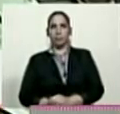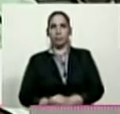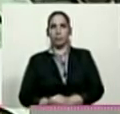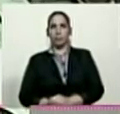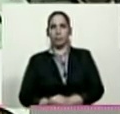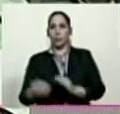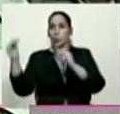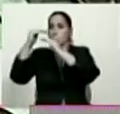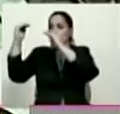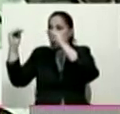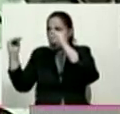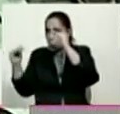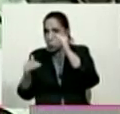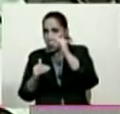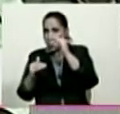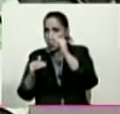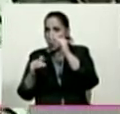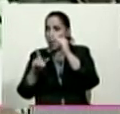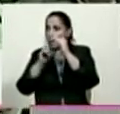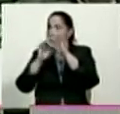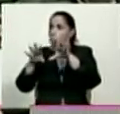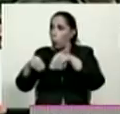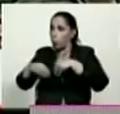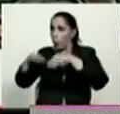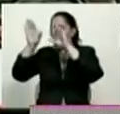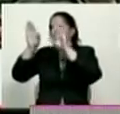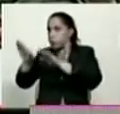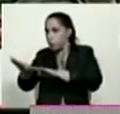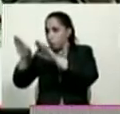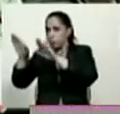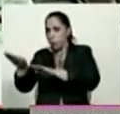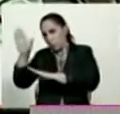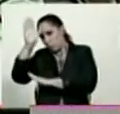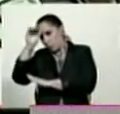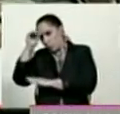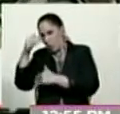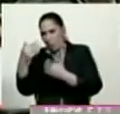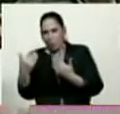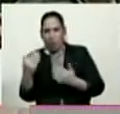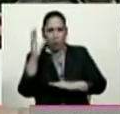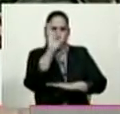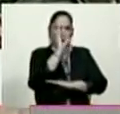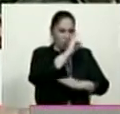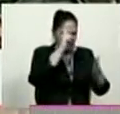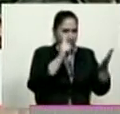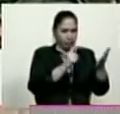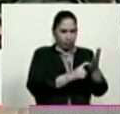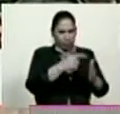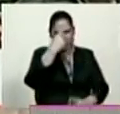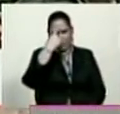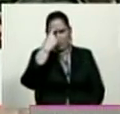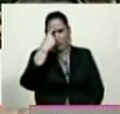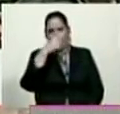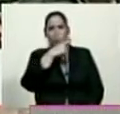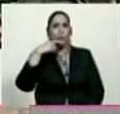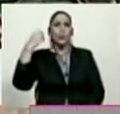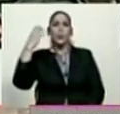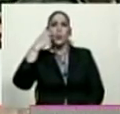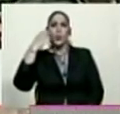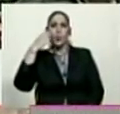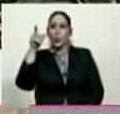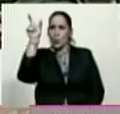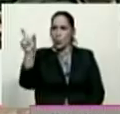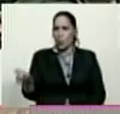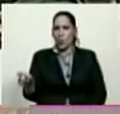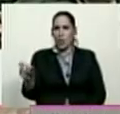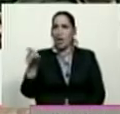sumisión a Donald Trump. Es así, Colombia entera lo sabe, que Iván Duque fue a